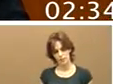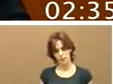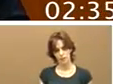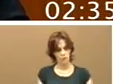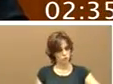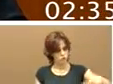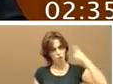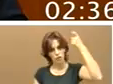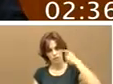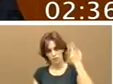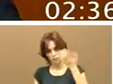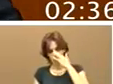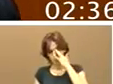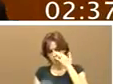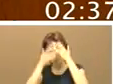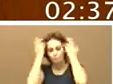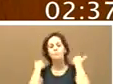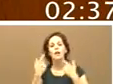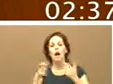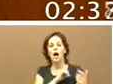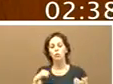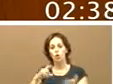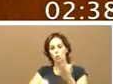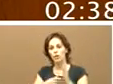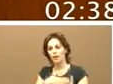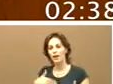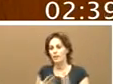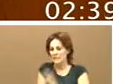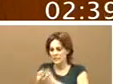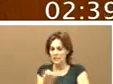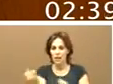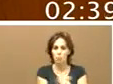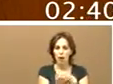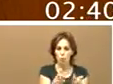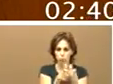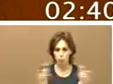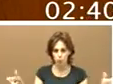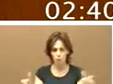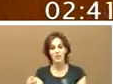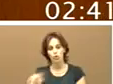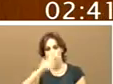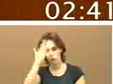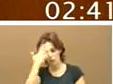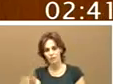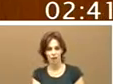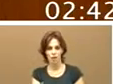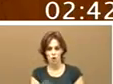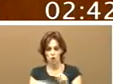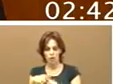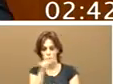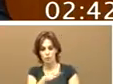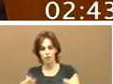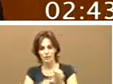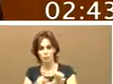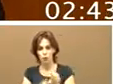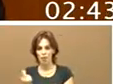lo posible para crear empleo porque es la piedra angular de todo este problema es fundamental crear empleo para que los extremeños